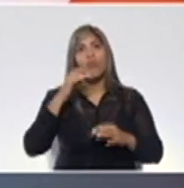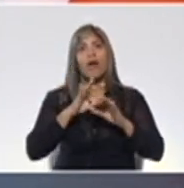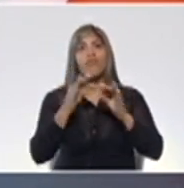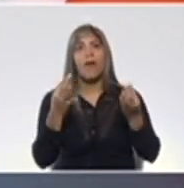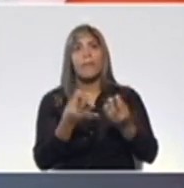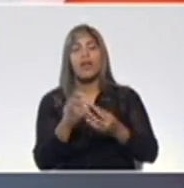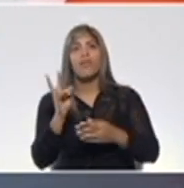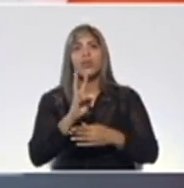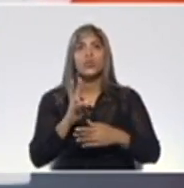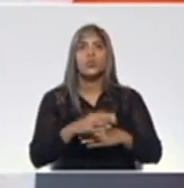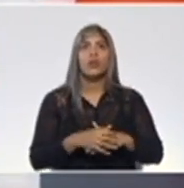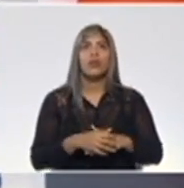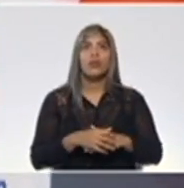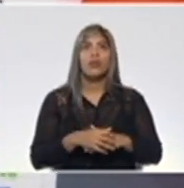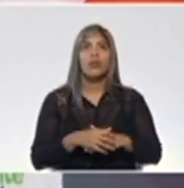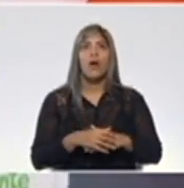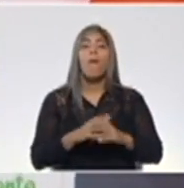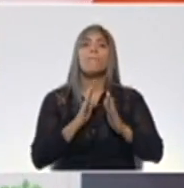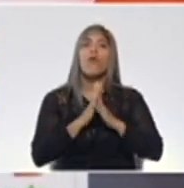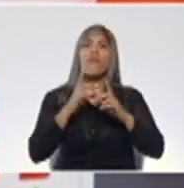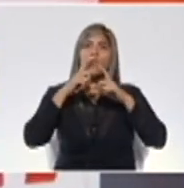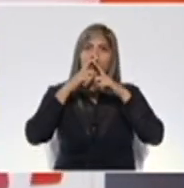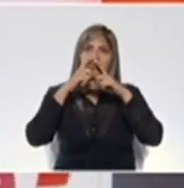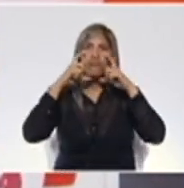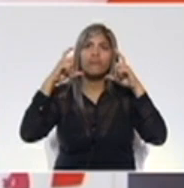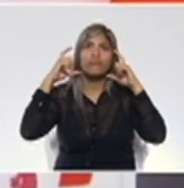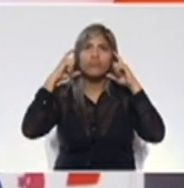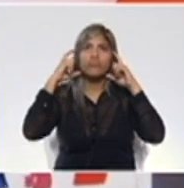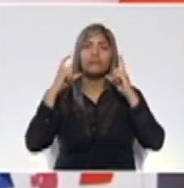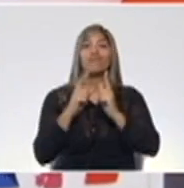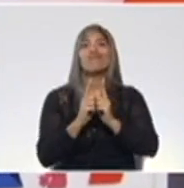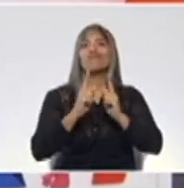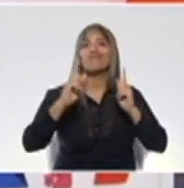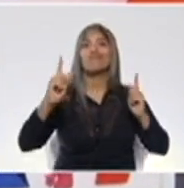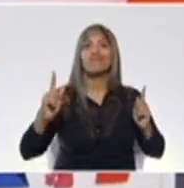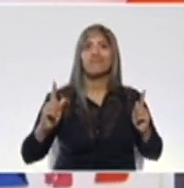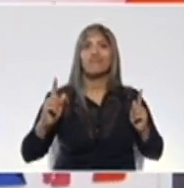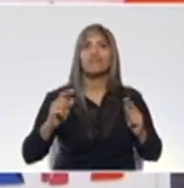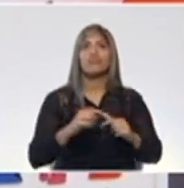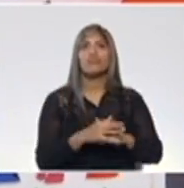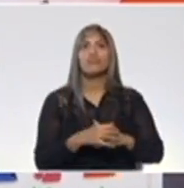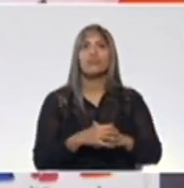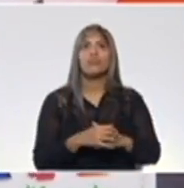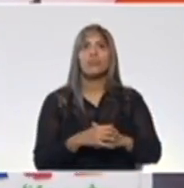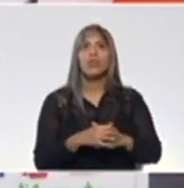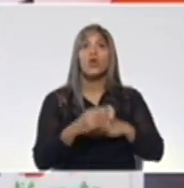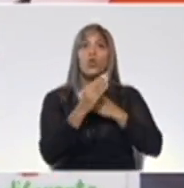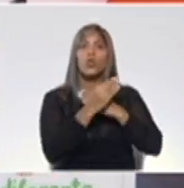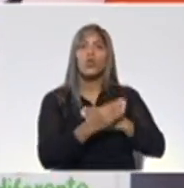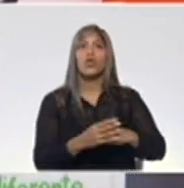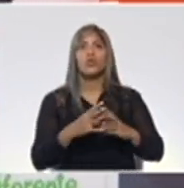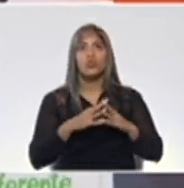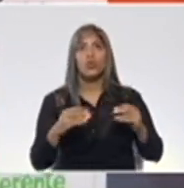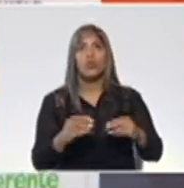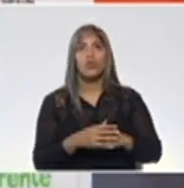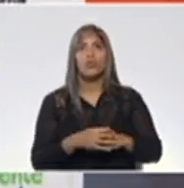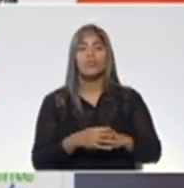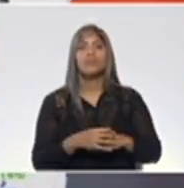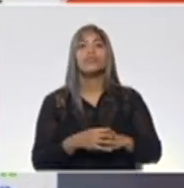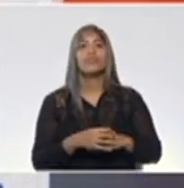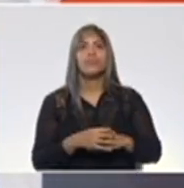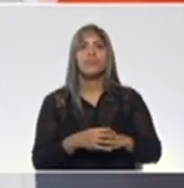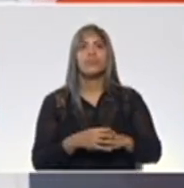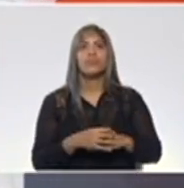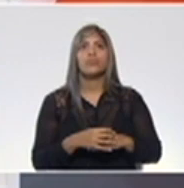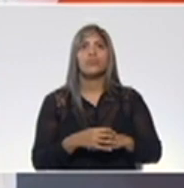familia venezolana: utilicemos el tapaboca y el distanciamiento social, es una manera de protegernos todos.